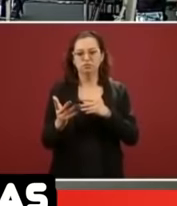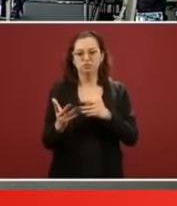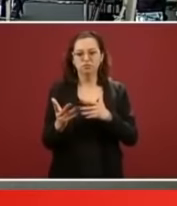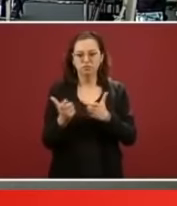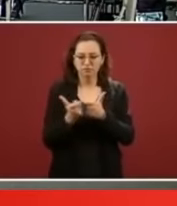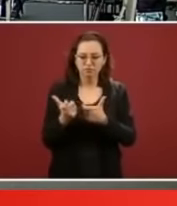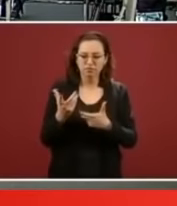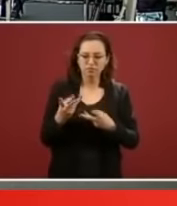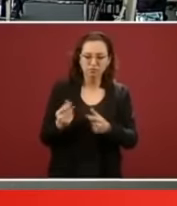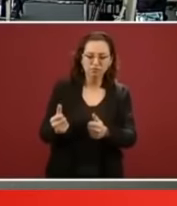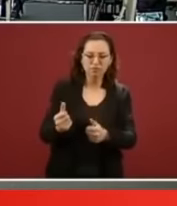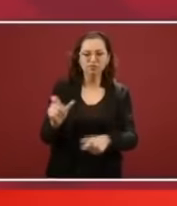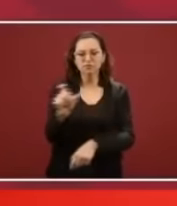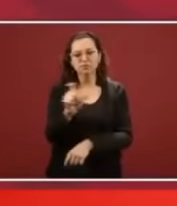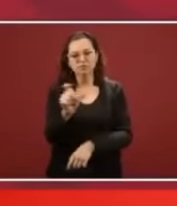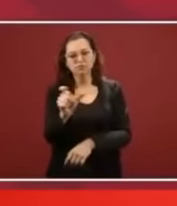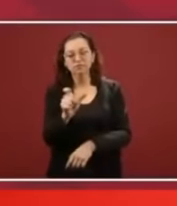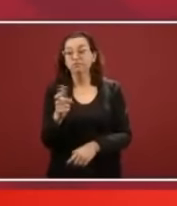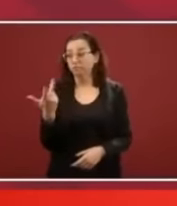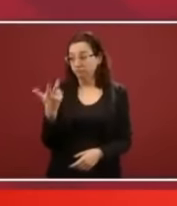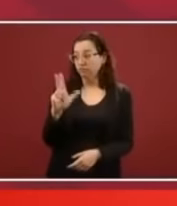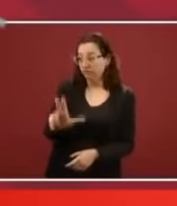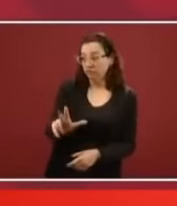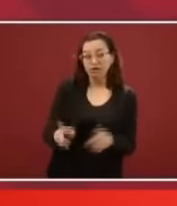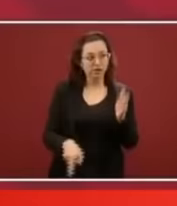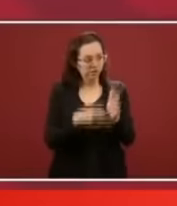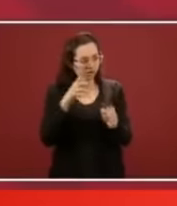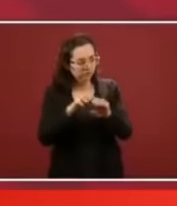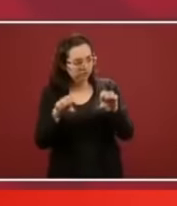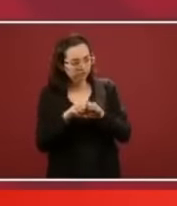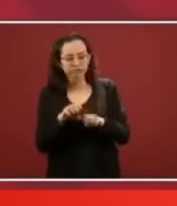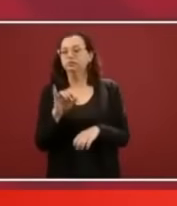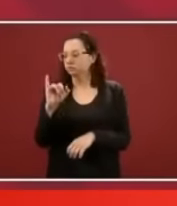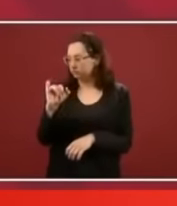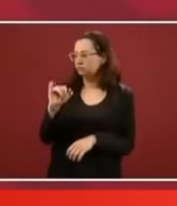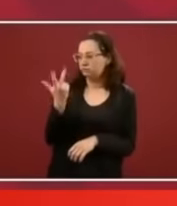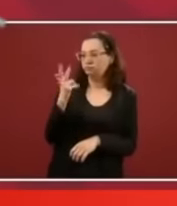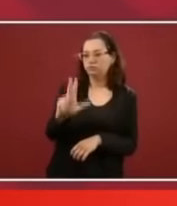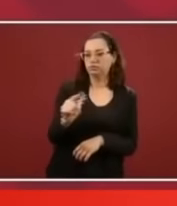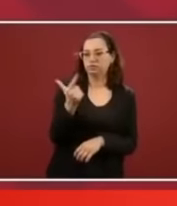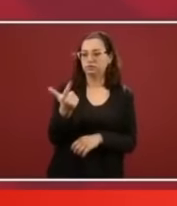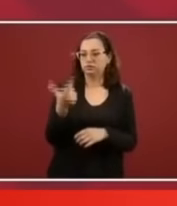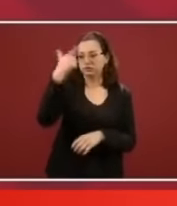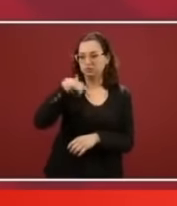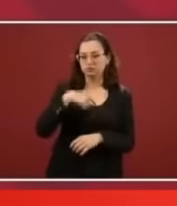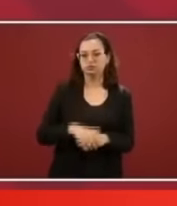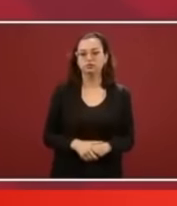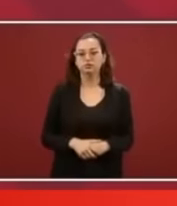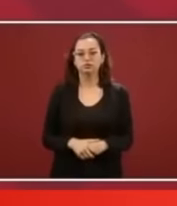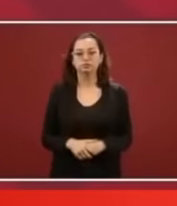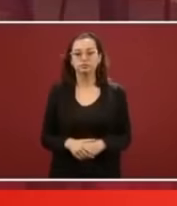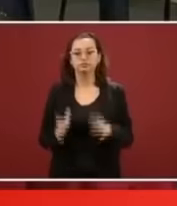Ya el martes próximo, ya sabemos. ¿Se vuelve a reunir el gabinete legal y empleo? Sí, el martes a las 7 de la noche. Ya